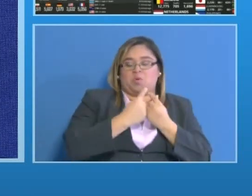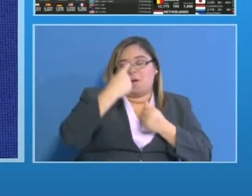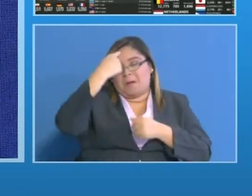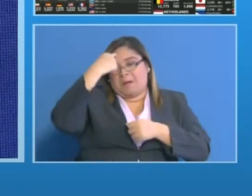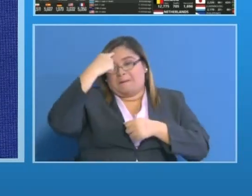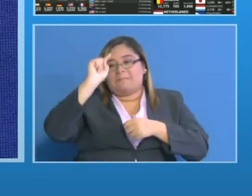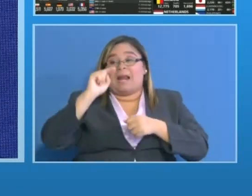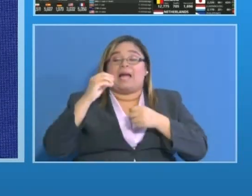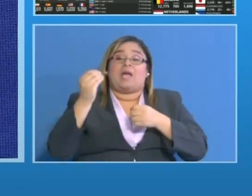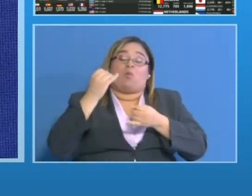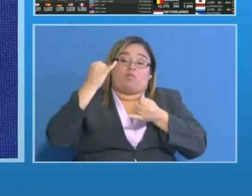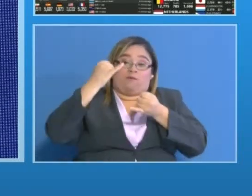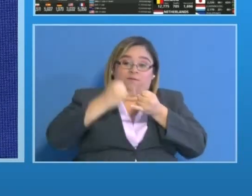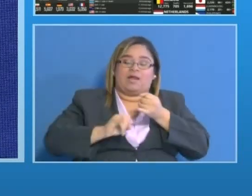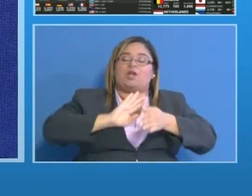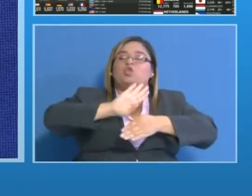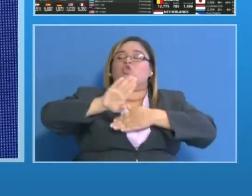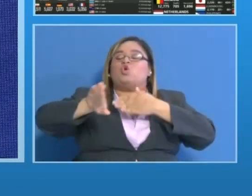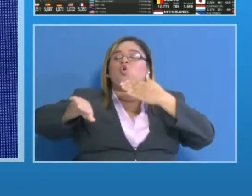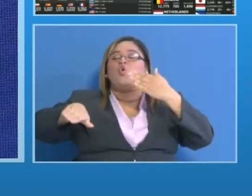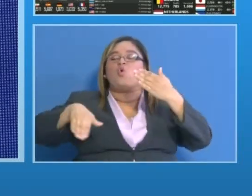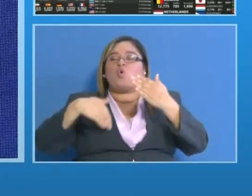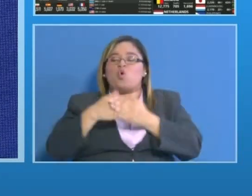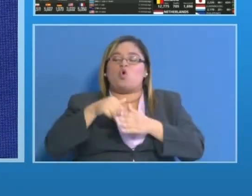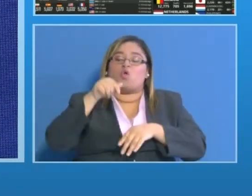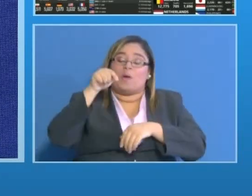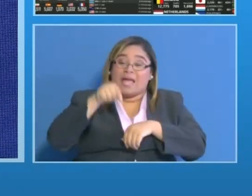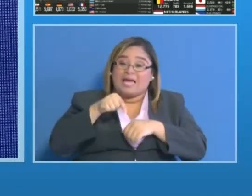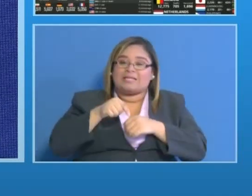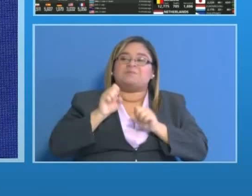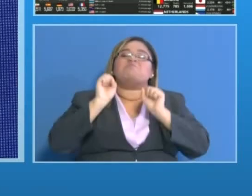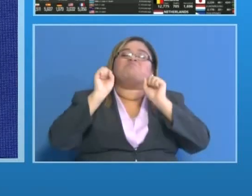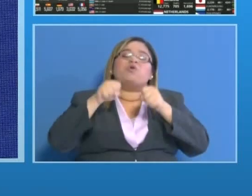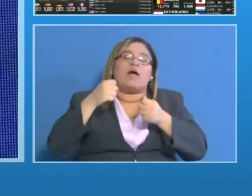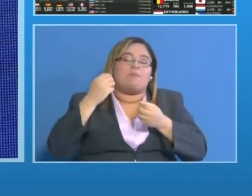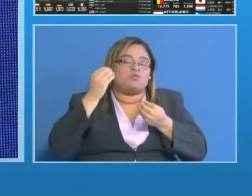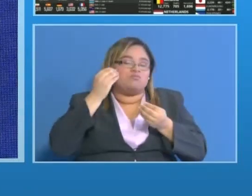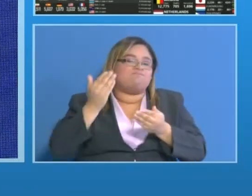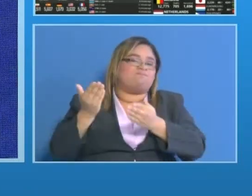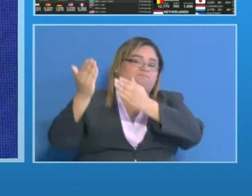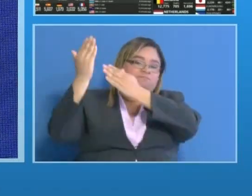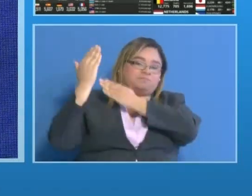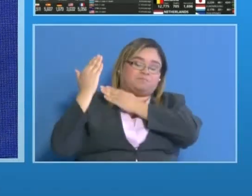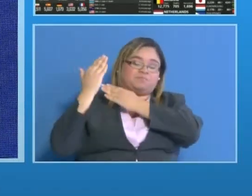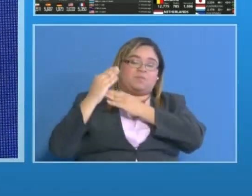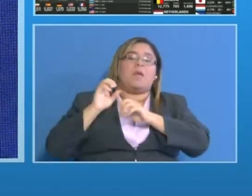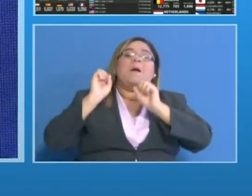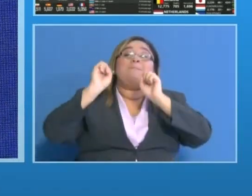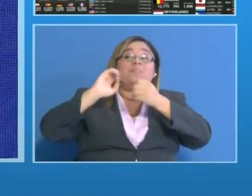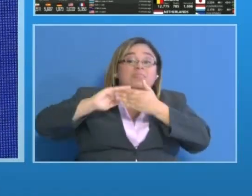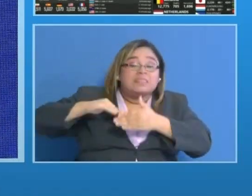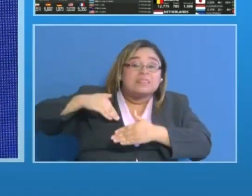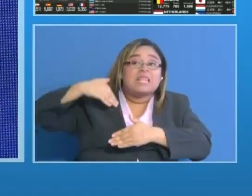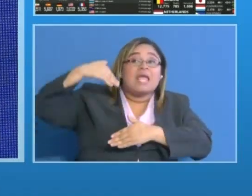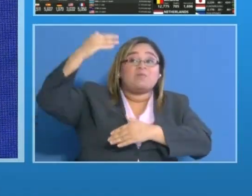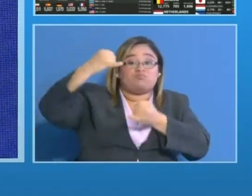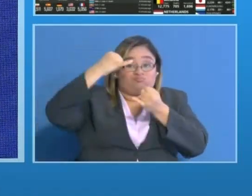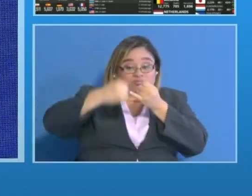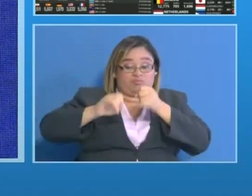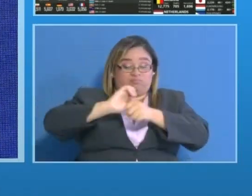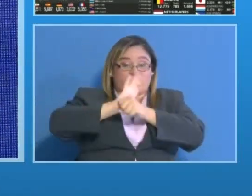final todo esto sea un pasar la página. Abrazar a nuestros familiares,